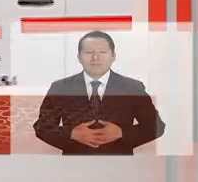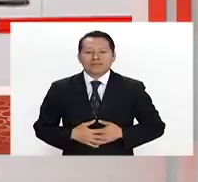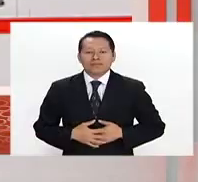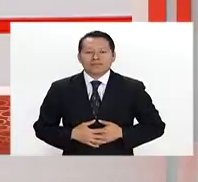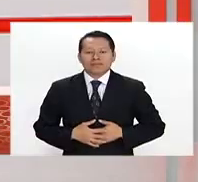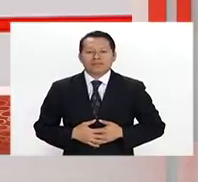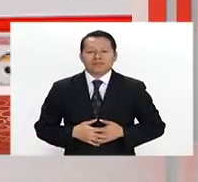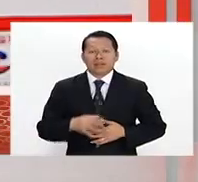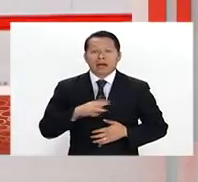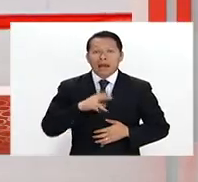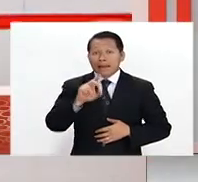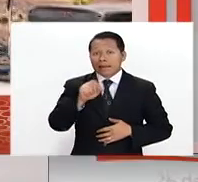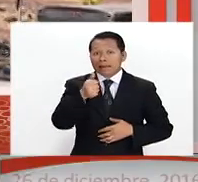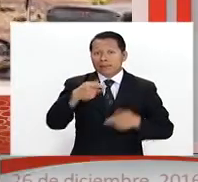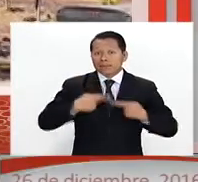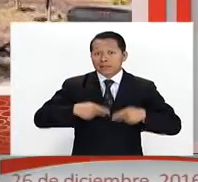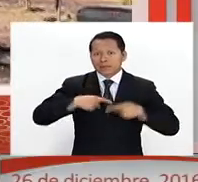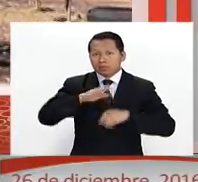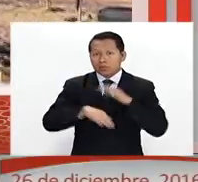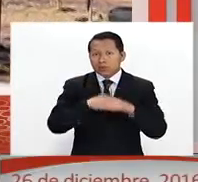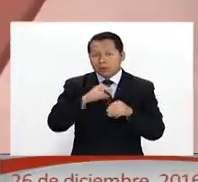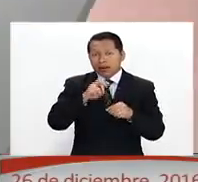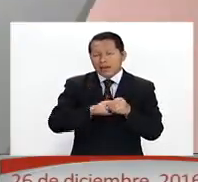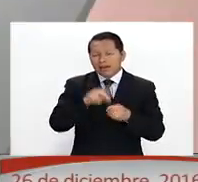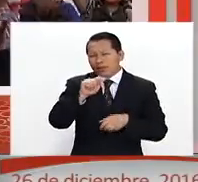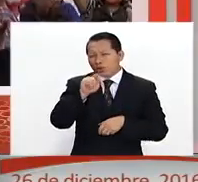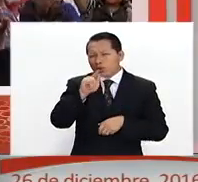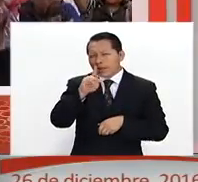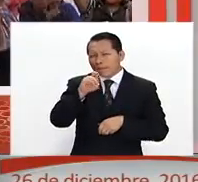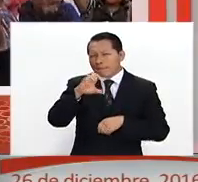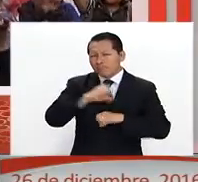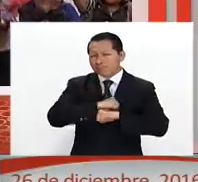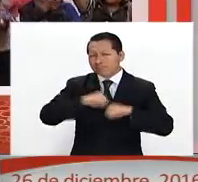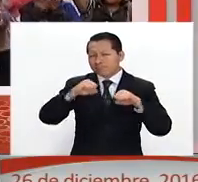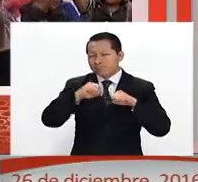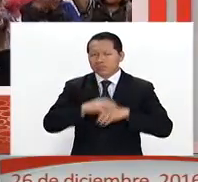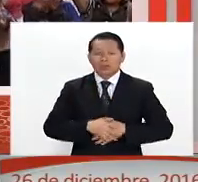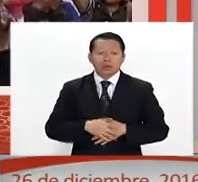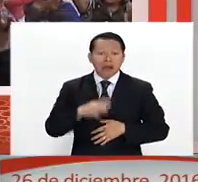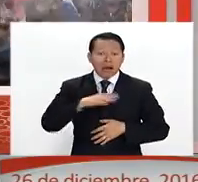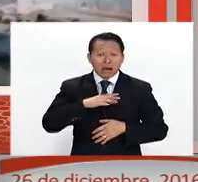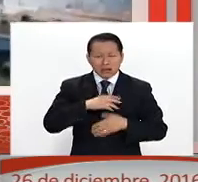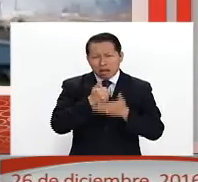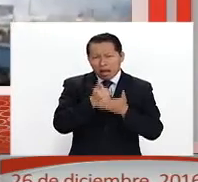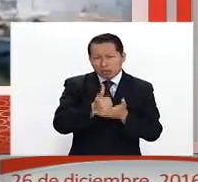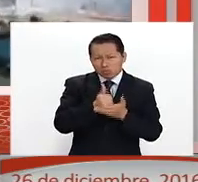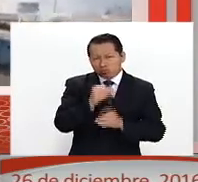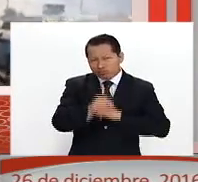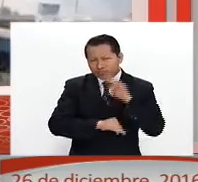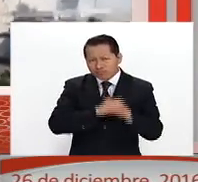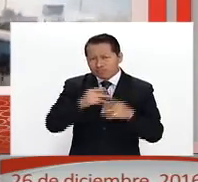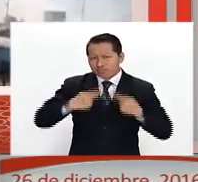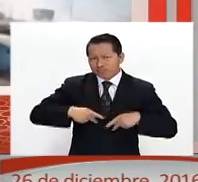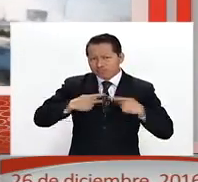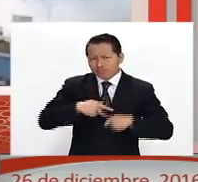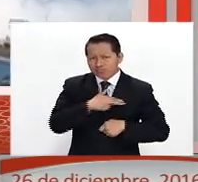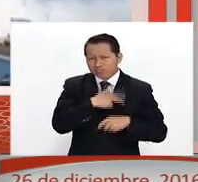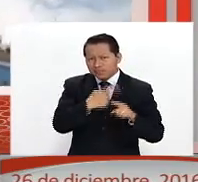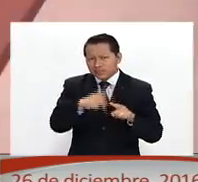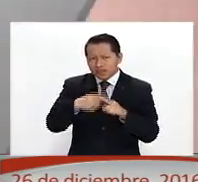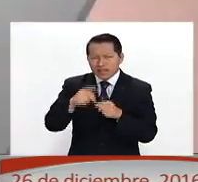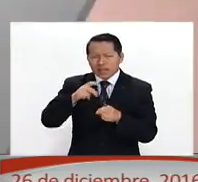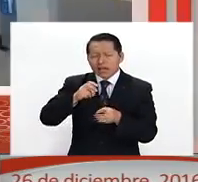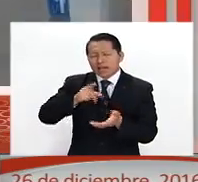Aumenta a 36 los fallecidos por la explosión en Tultepec. Reciben ayuda a todas las víctimas por la explosión en el mercado de San